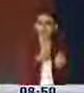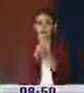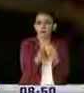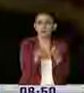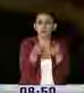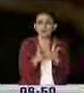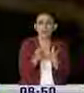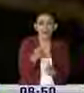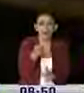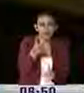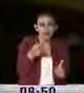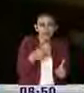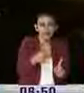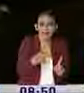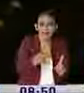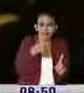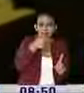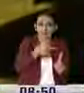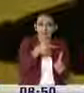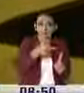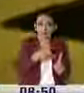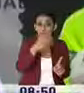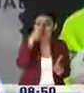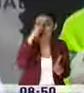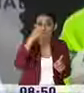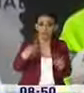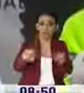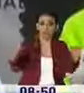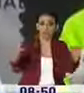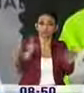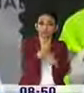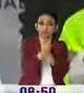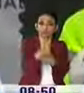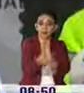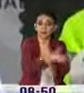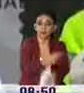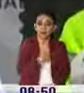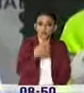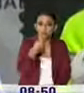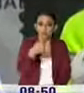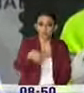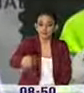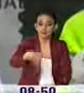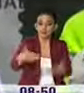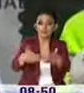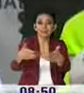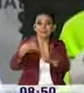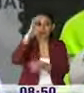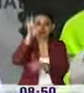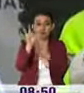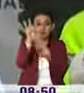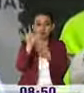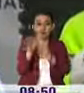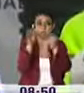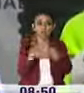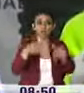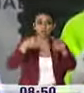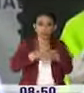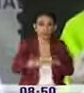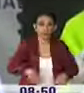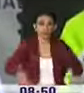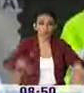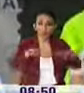habría atentado en ocasiones anteriores contra los uniformados. Por supuesto, le había manifestado anteriormente que nuestros equipos de inteligencia al momento de ingresar a este sector y